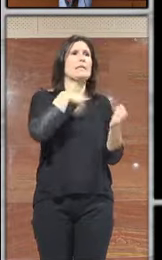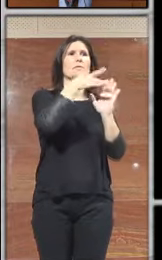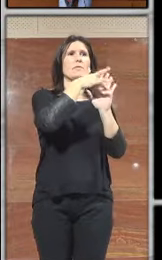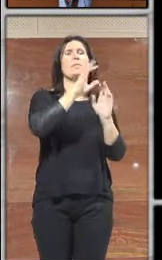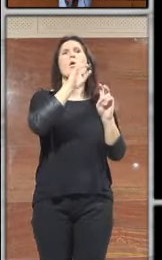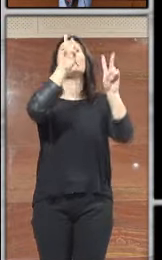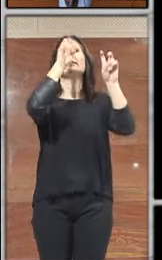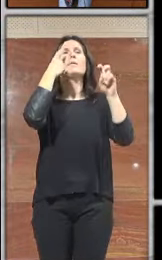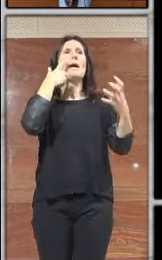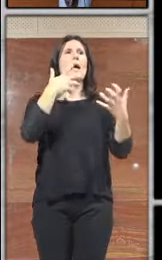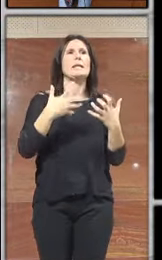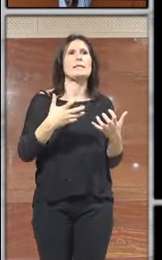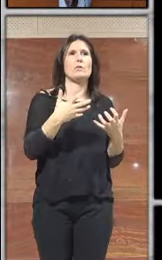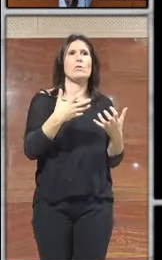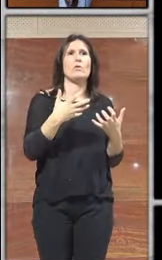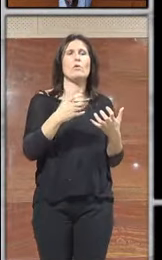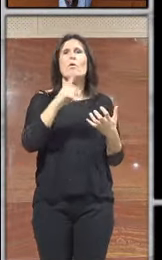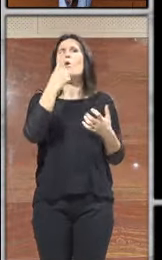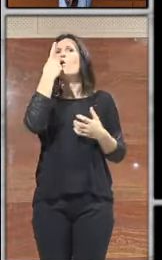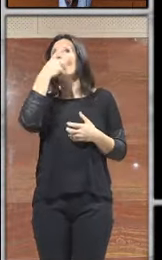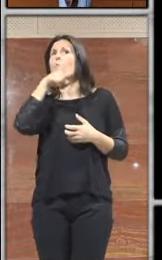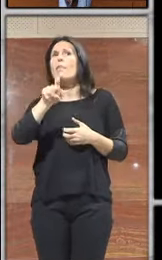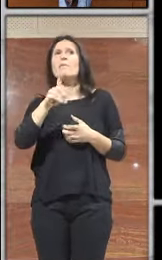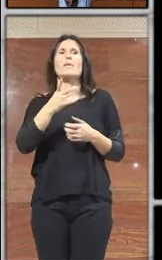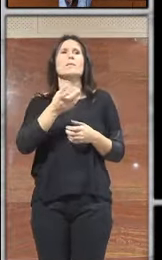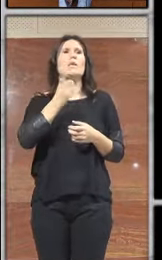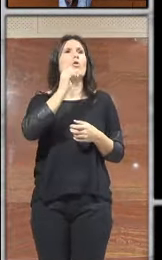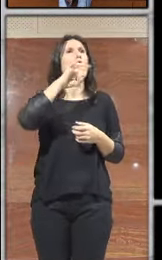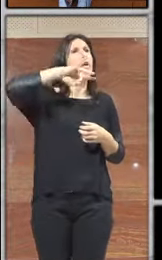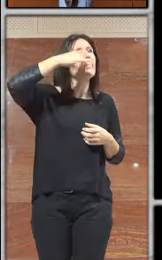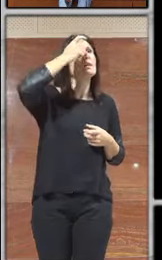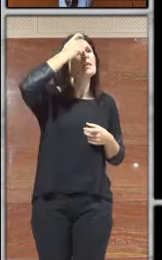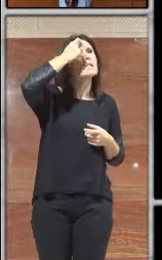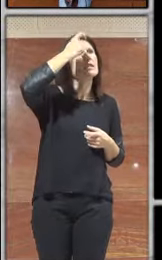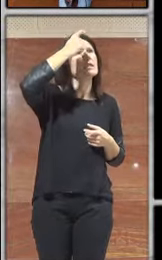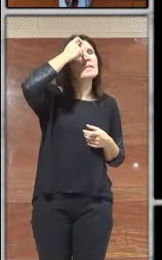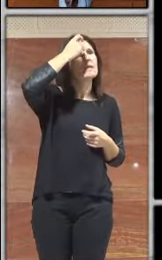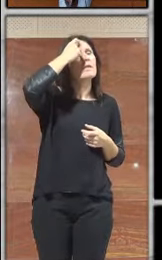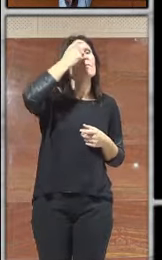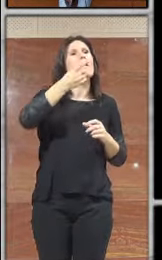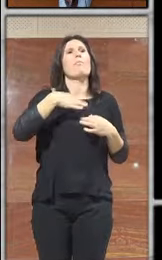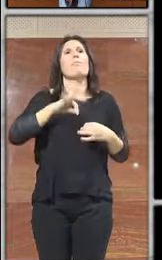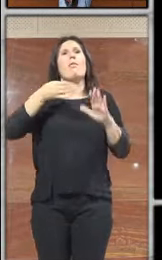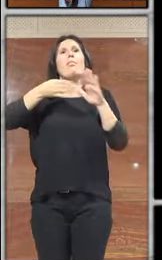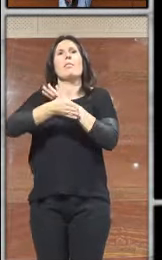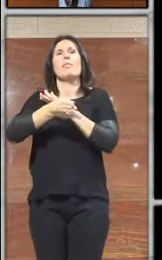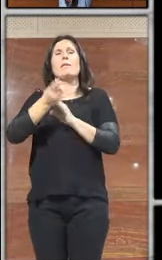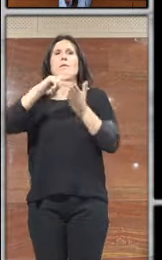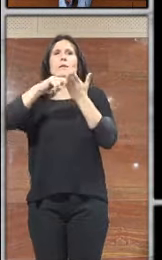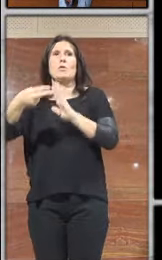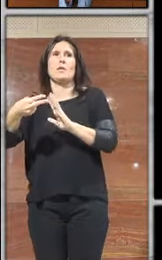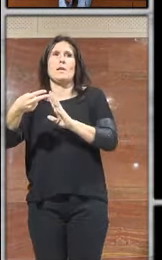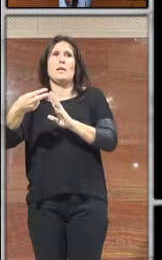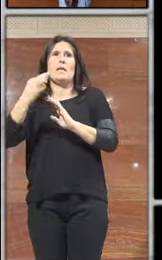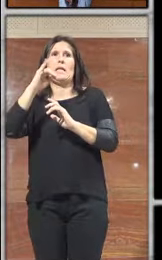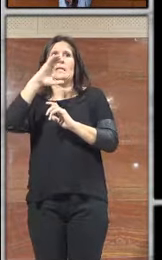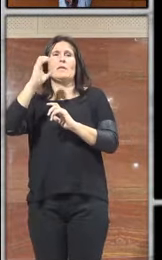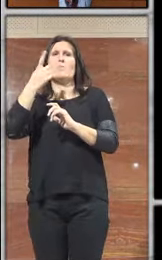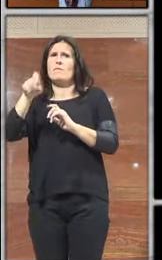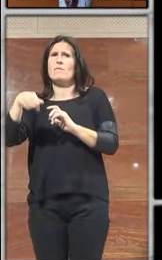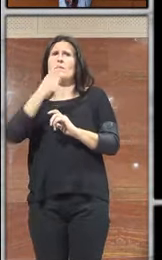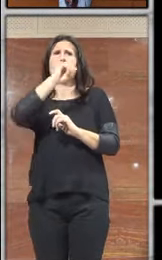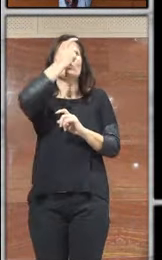tema artístico, de tal, no hace falta partir de las ideas para acceder a la tecnología de la información y la comunicación y eso es algo que nos